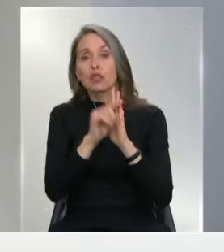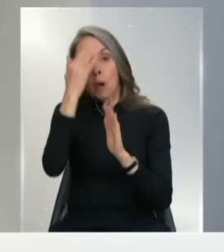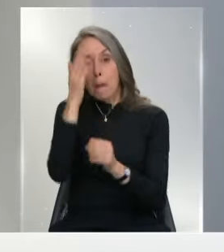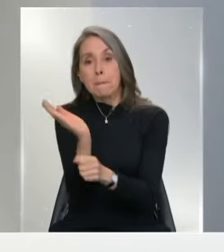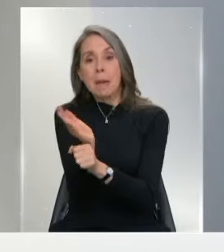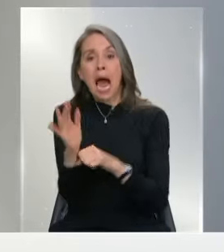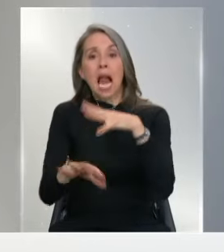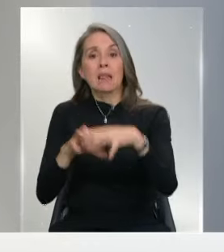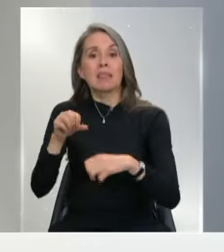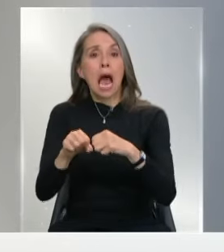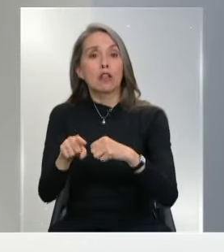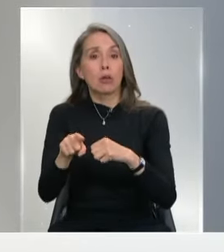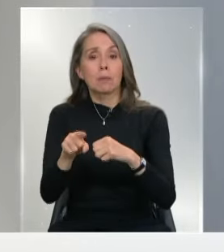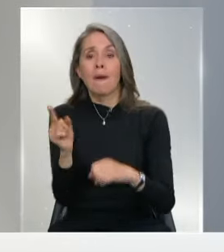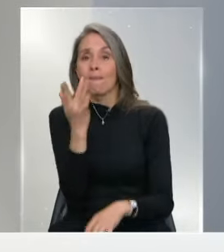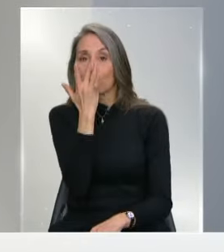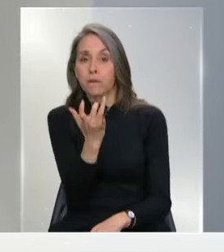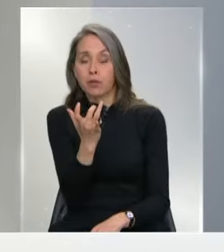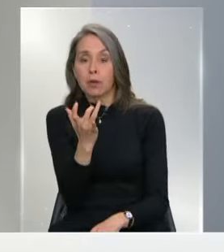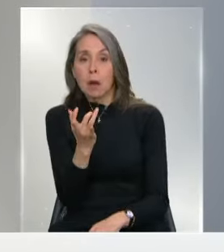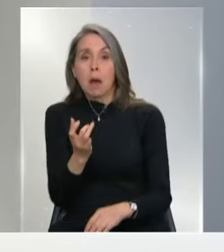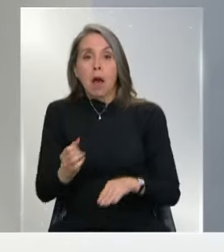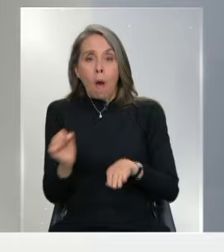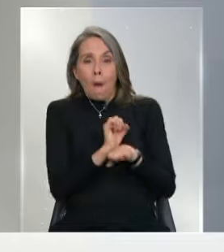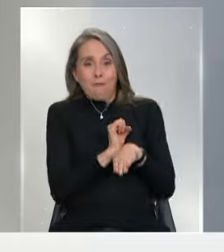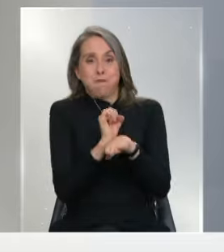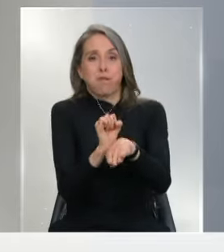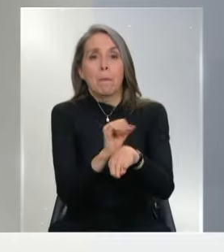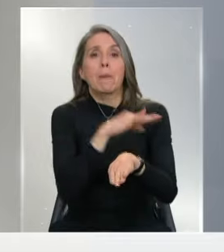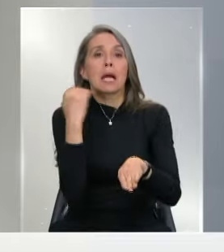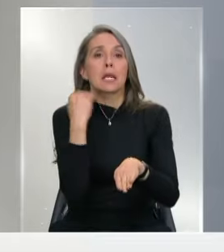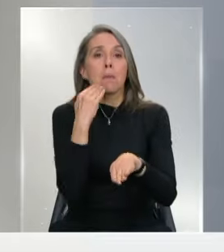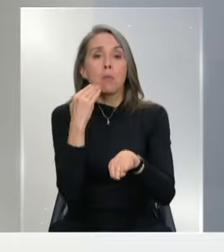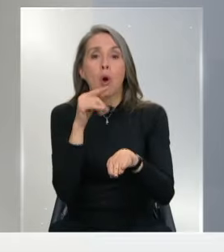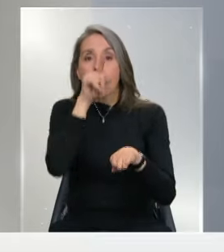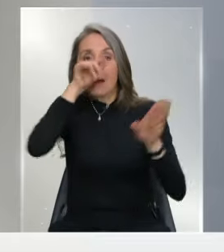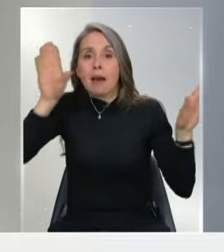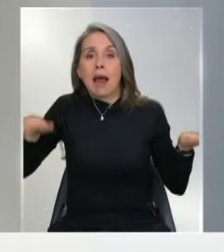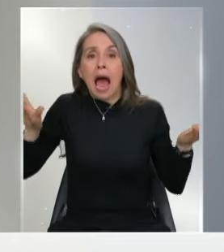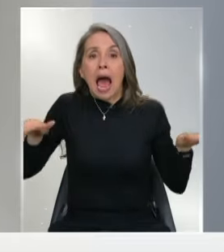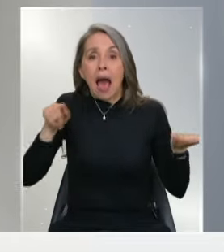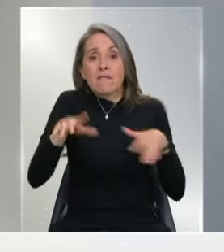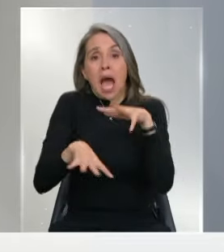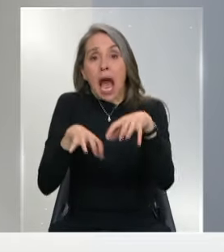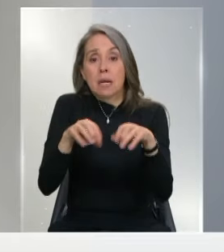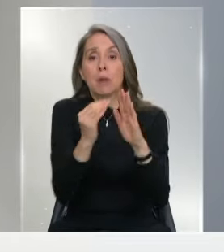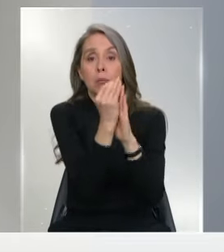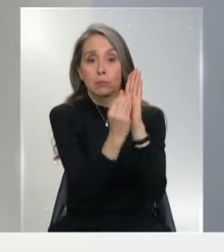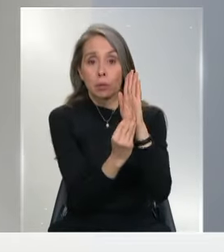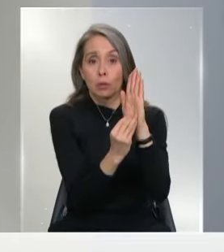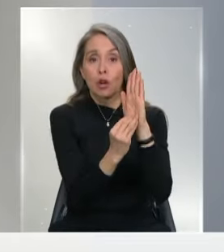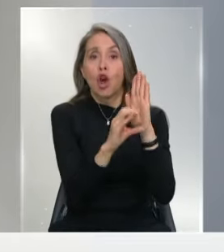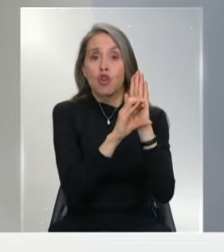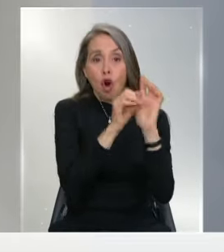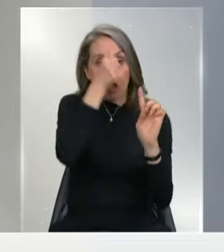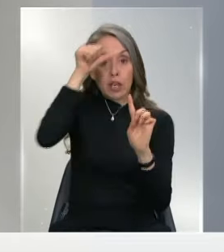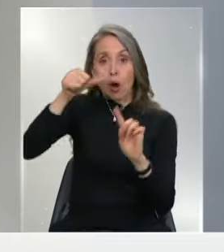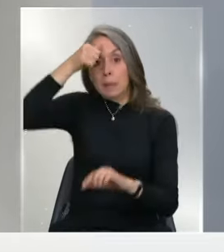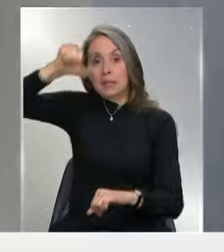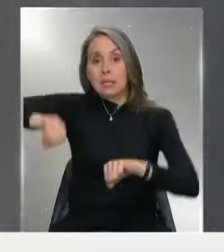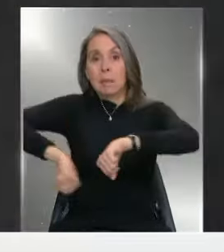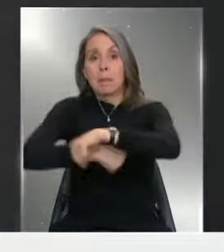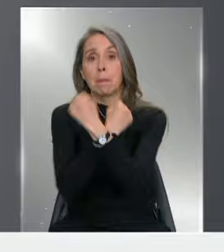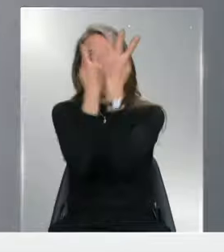animal, toda vez que de manera dolosa se le causa la muerte a un grupo de animales, en este caso aves. Figura que se encuentra sancionada con una pena de hasta